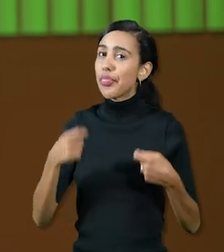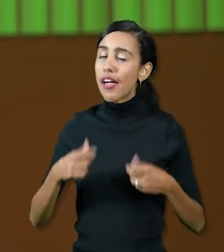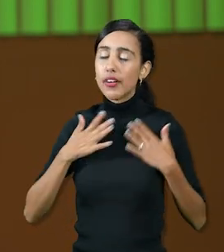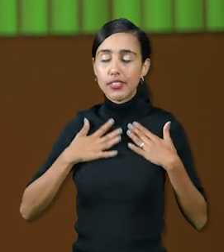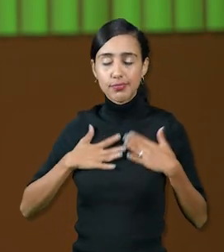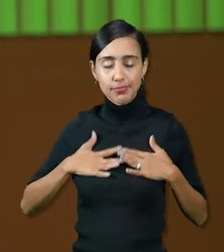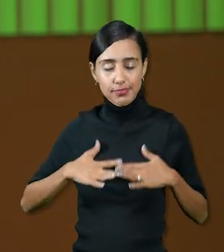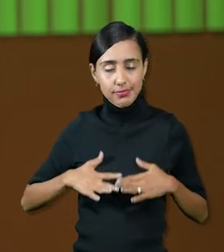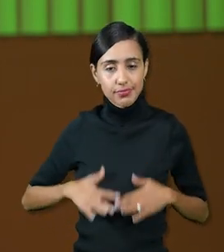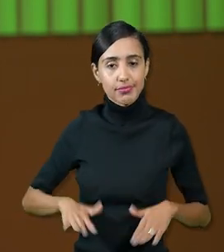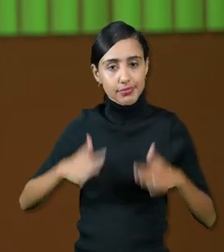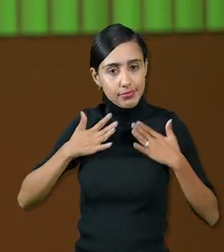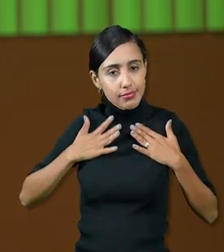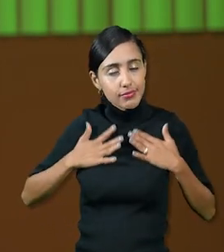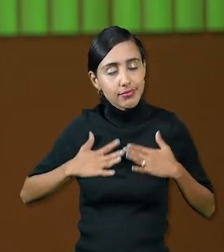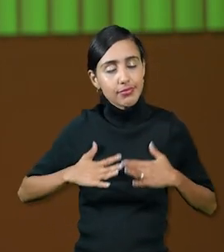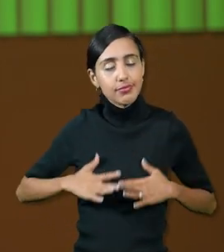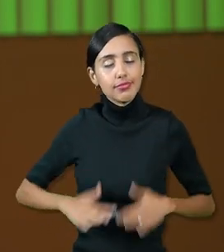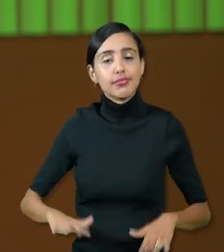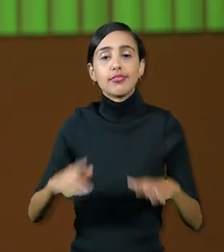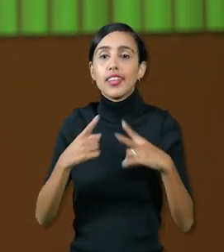de no agotarte, tratar